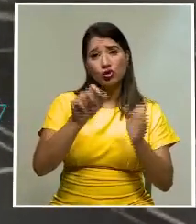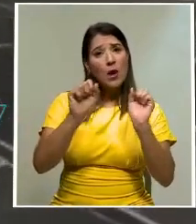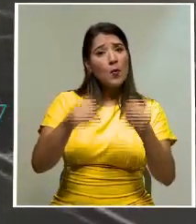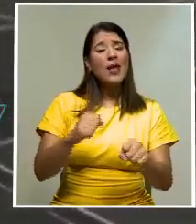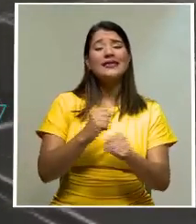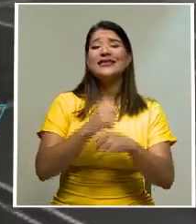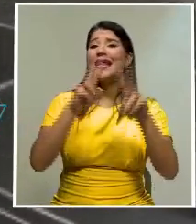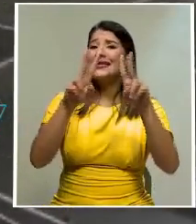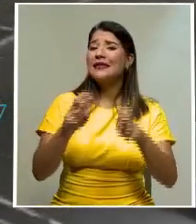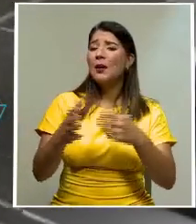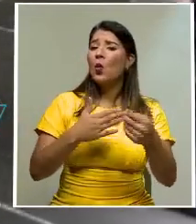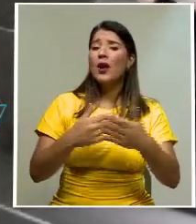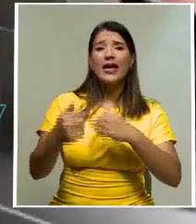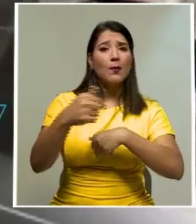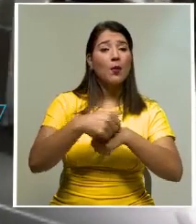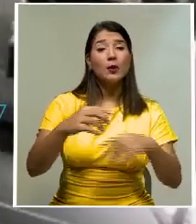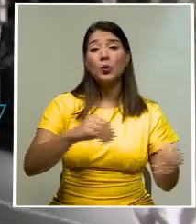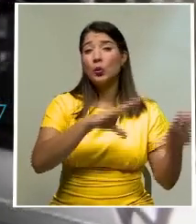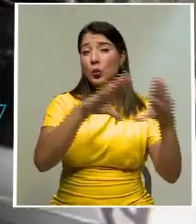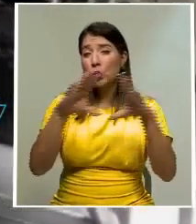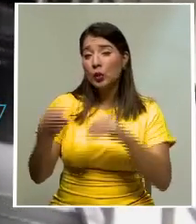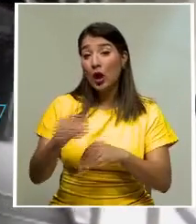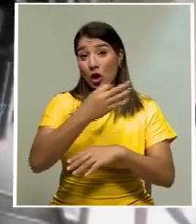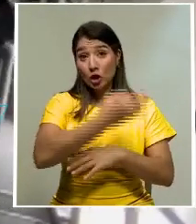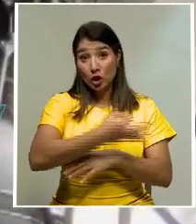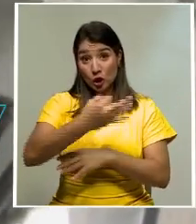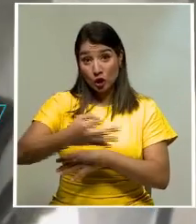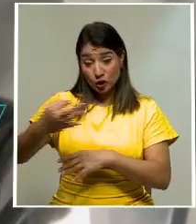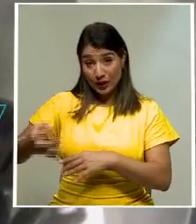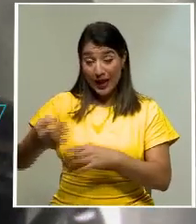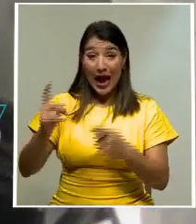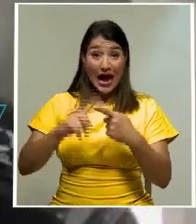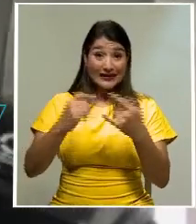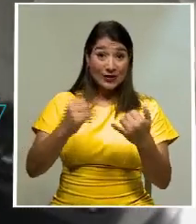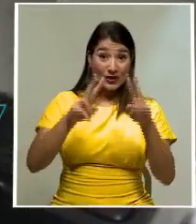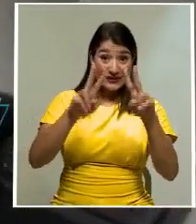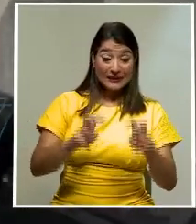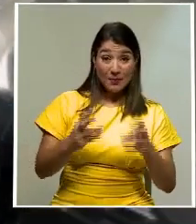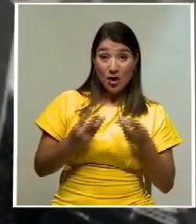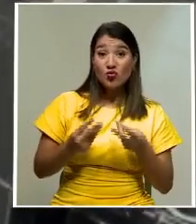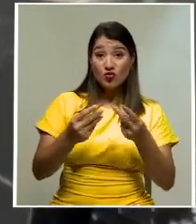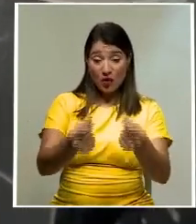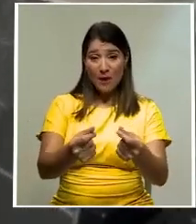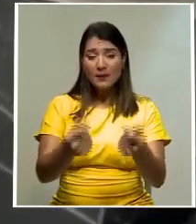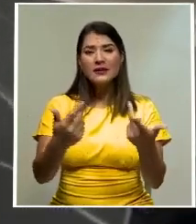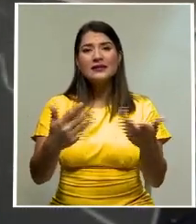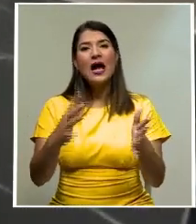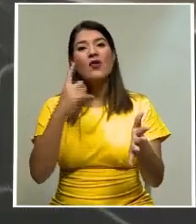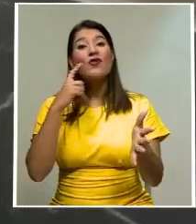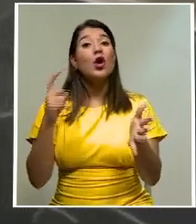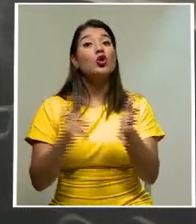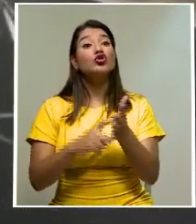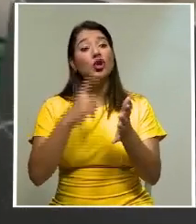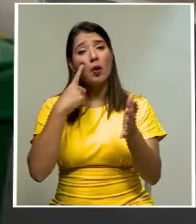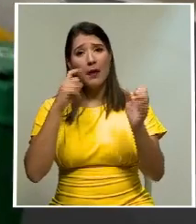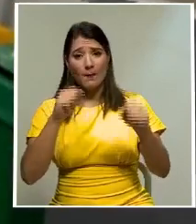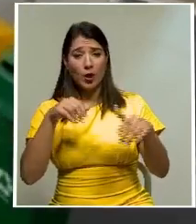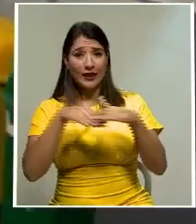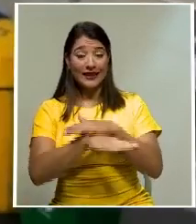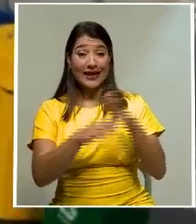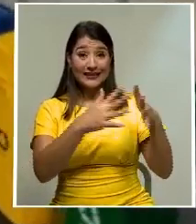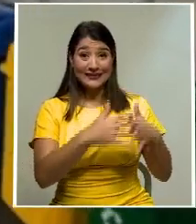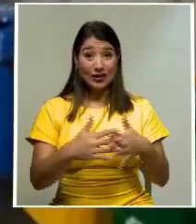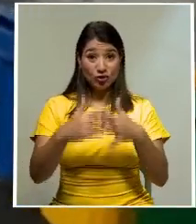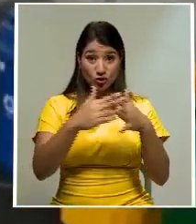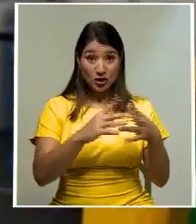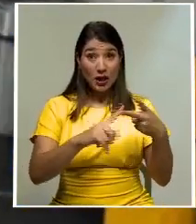los 7 días de la semana. A la fecha, el test rápido de antígenos es reconocido para ingresar a Estados Unidos y exigido